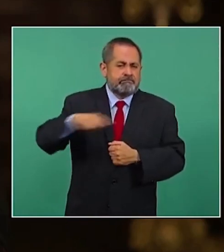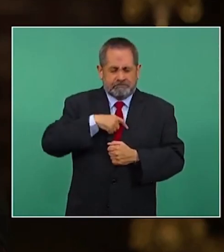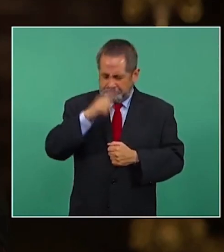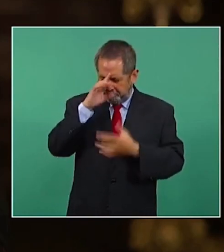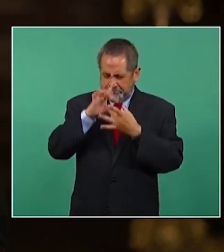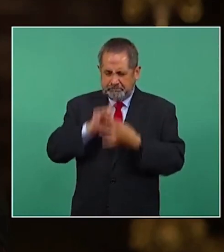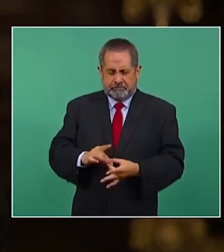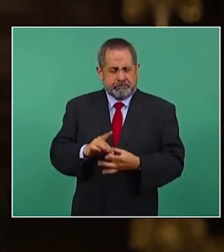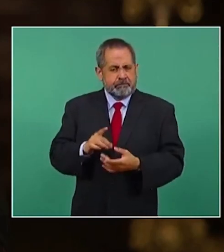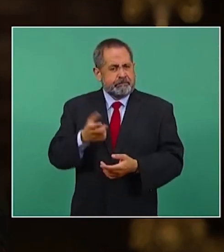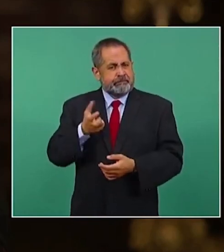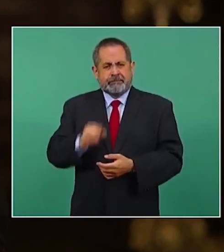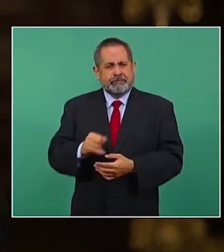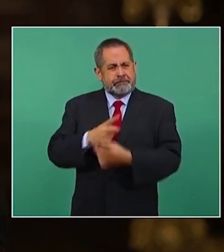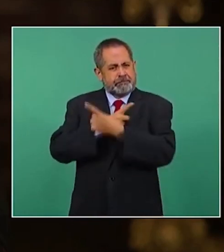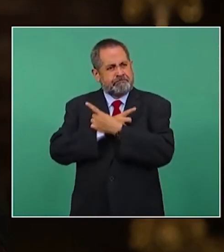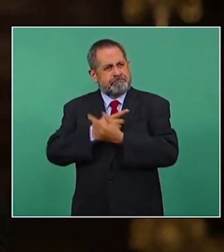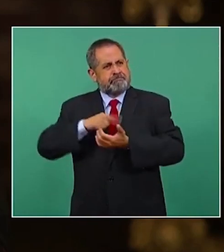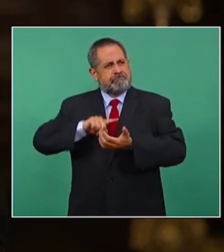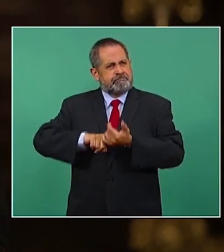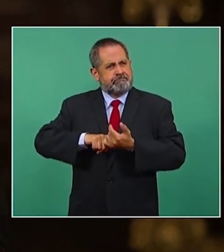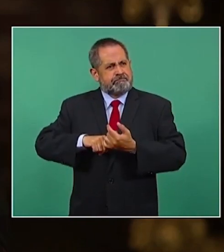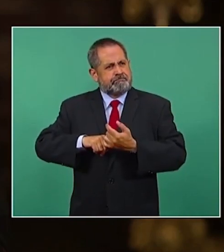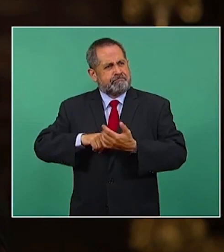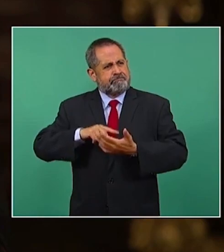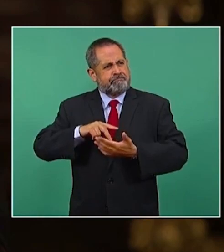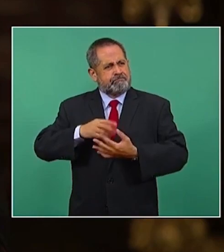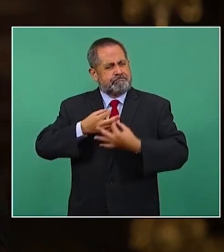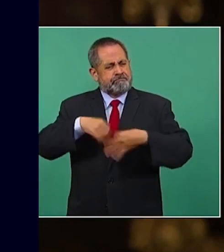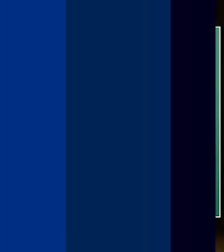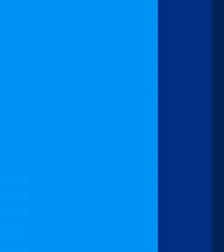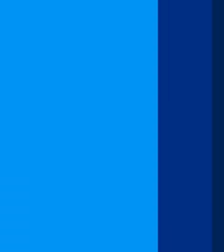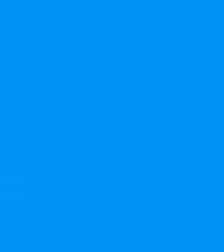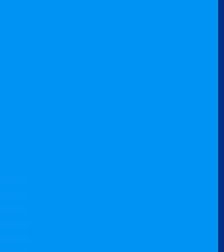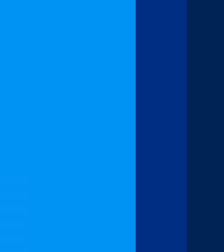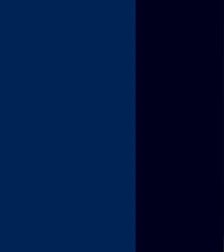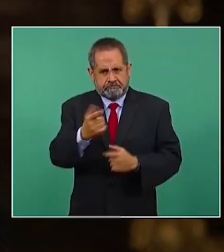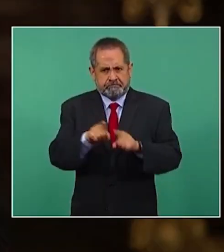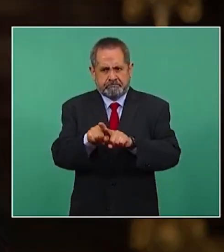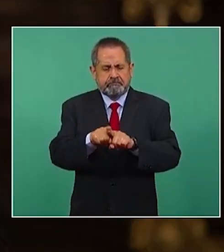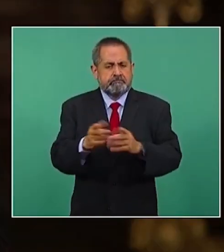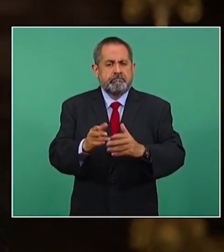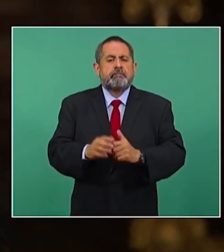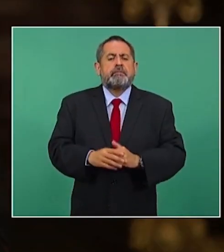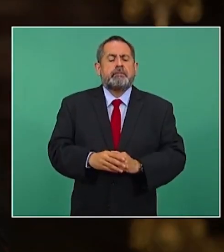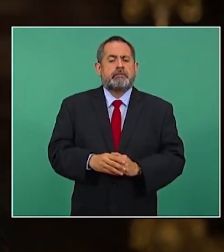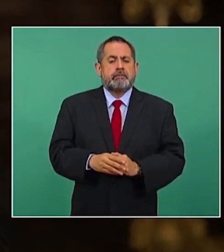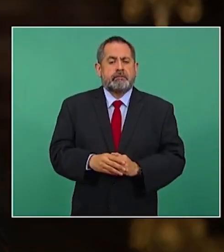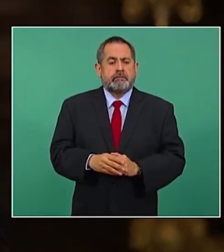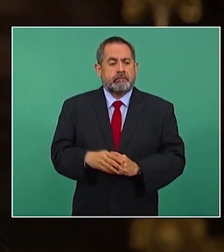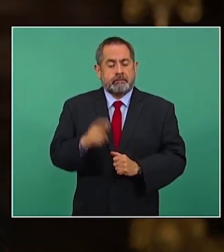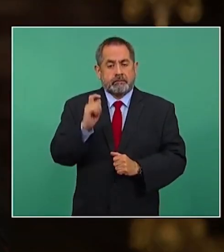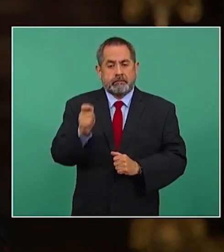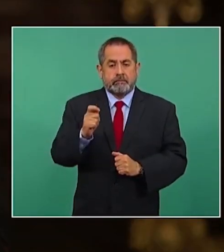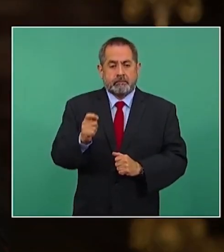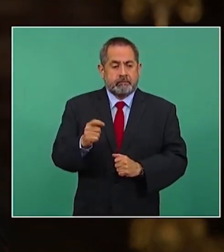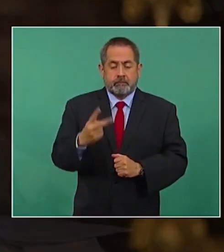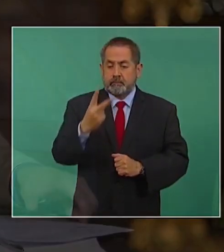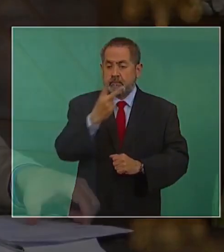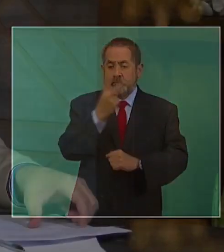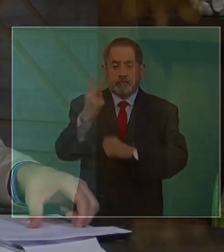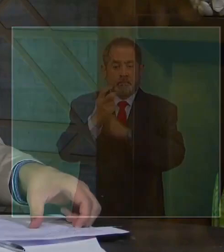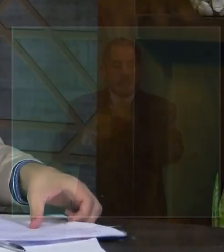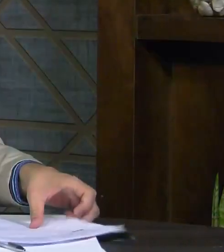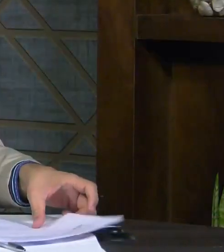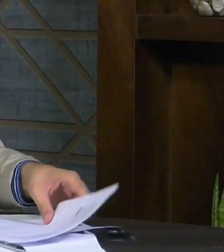han constituido y los identifican como pueblo. Esto fue lo que dijo ayer